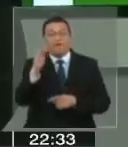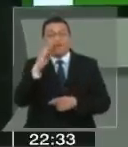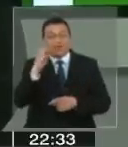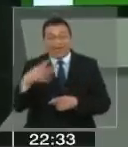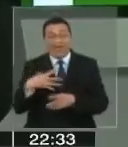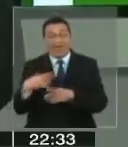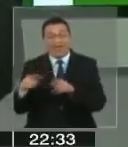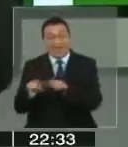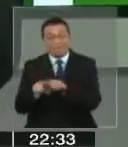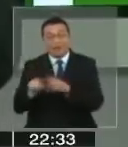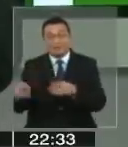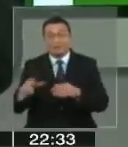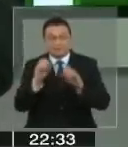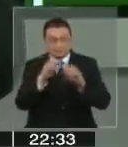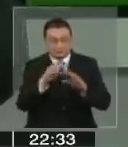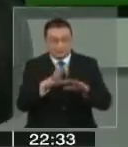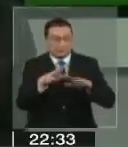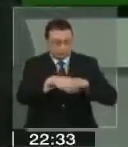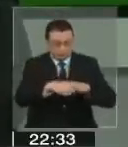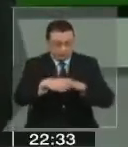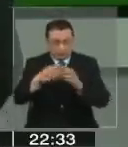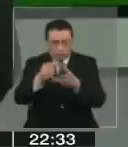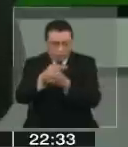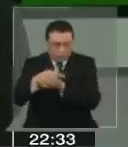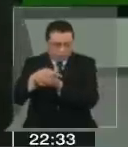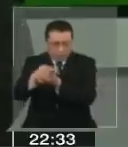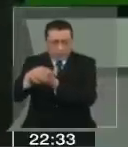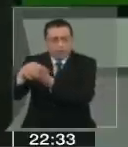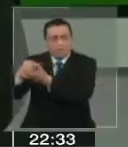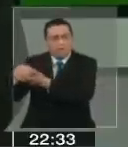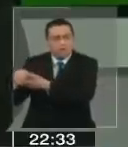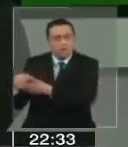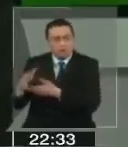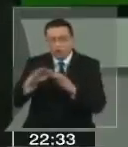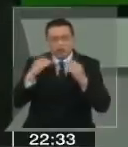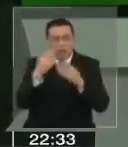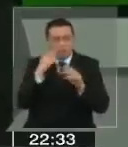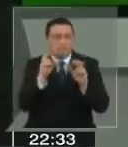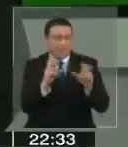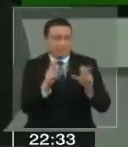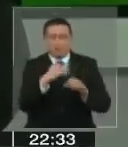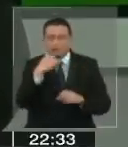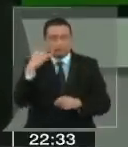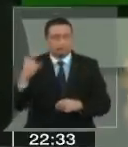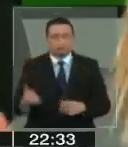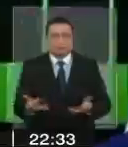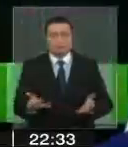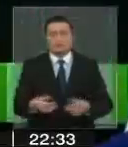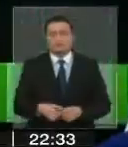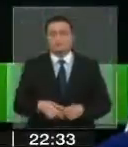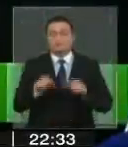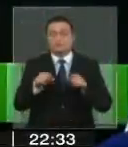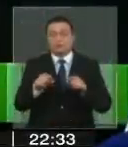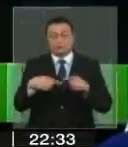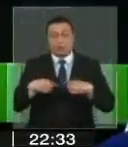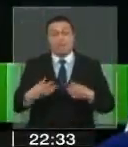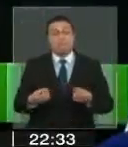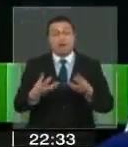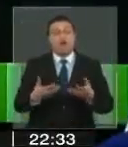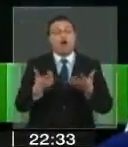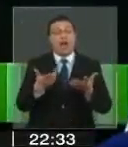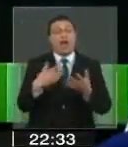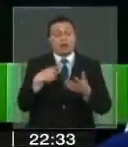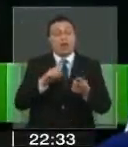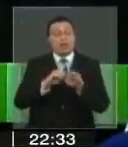enseña, le toma la mano para poder dibujar. No, está todo el día pendiente de ella, totalmente. Y me imagino que eso también ha provocado un